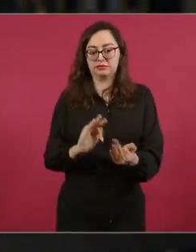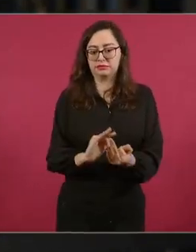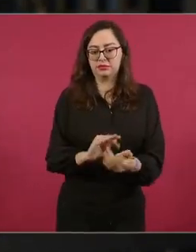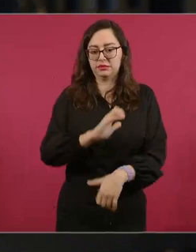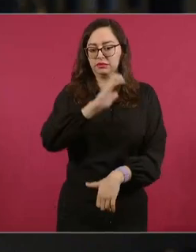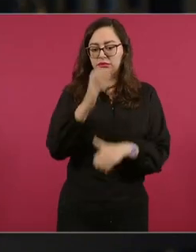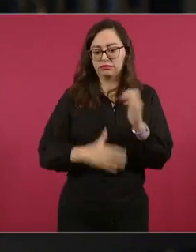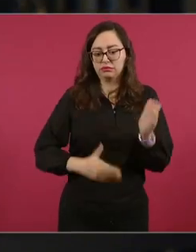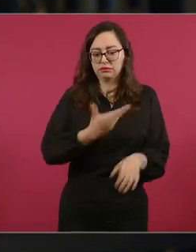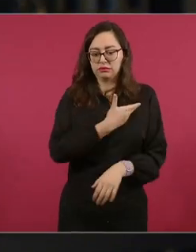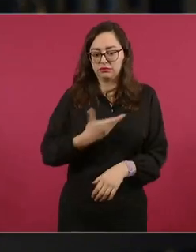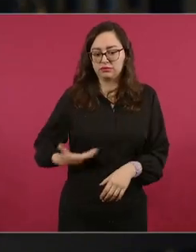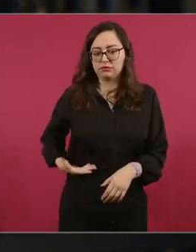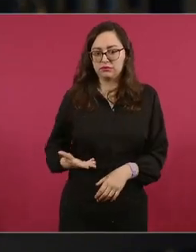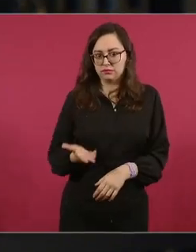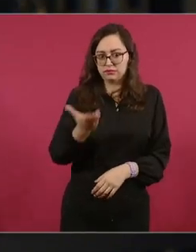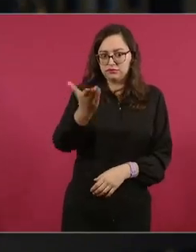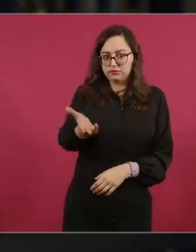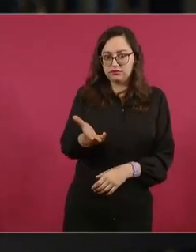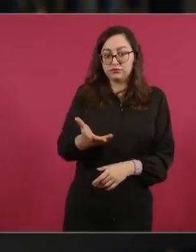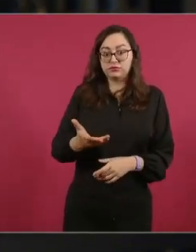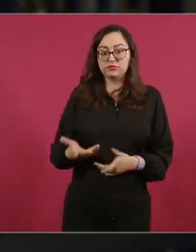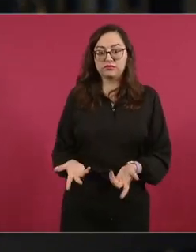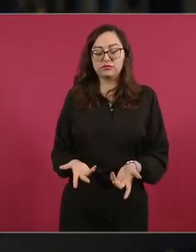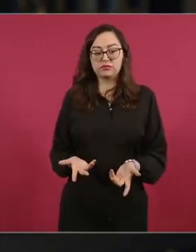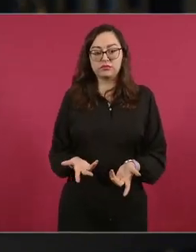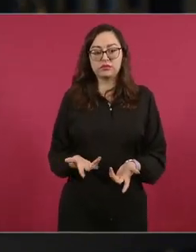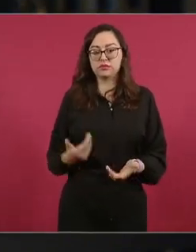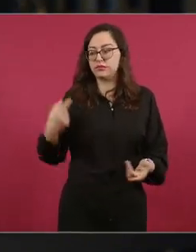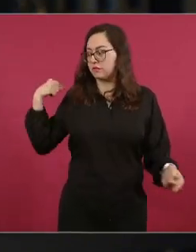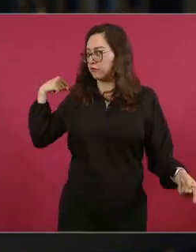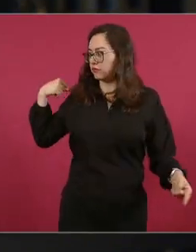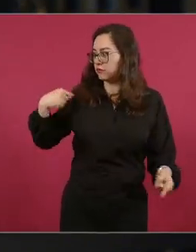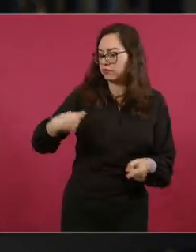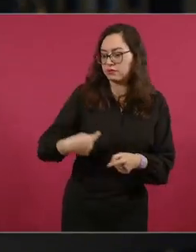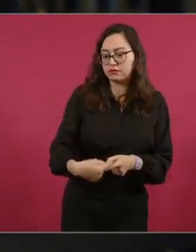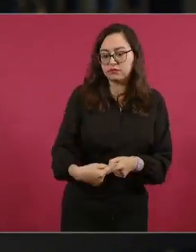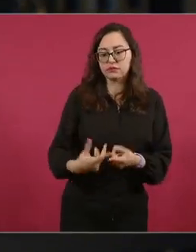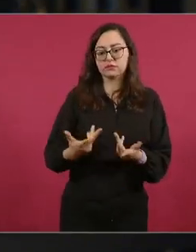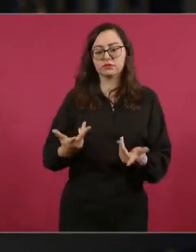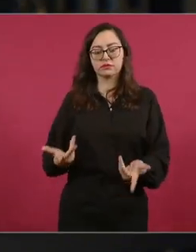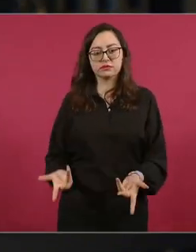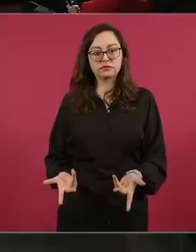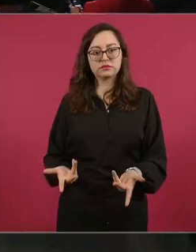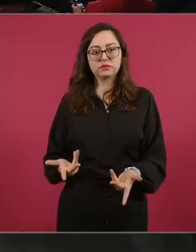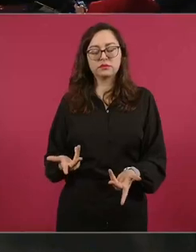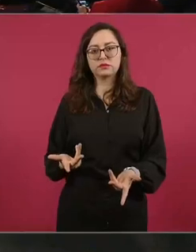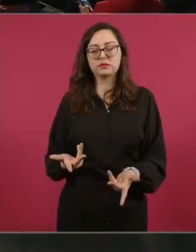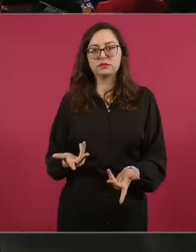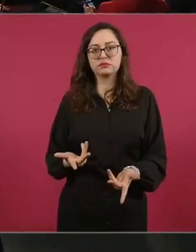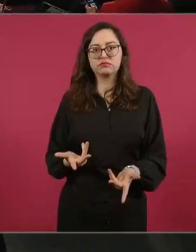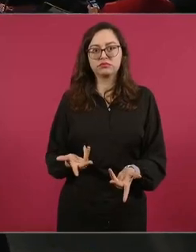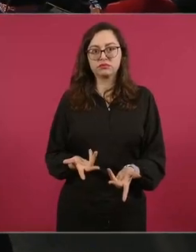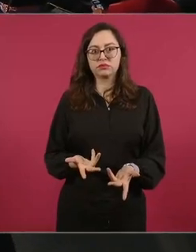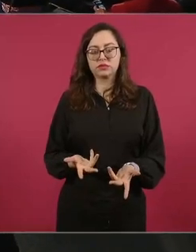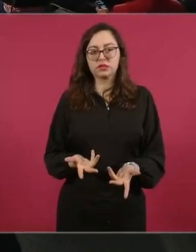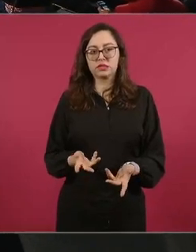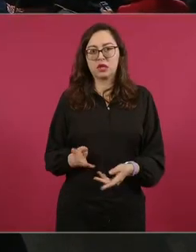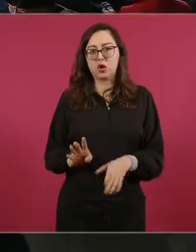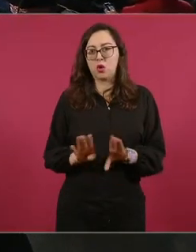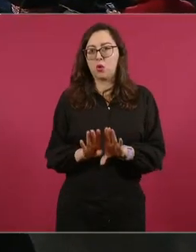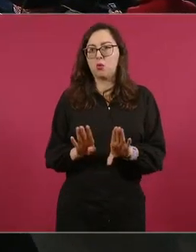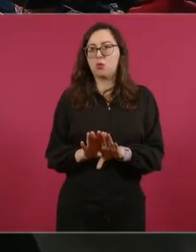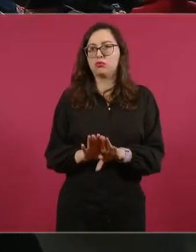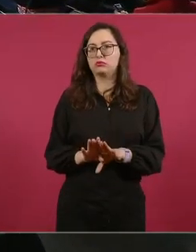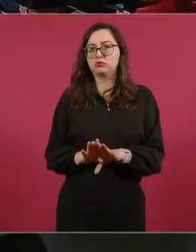presidencia, es decir, que se diga que se quiso pero que no se pudo, o si el propósito es señalar a la oposición, o si es como ya el último